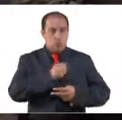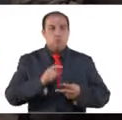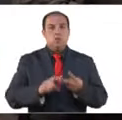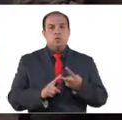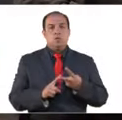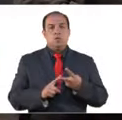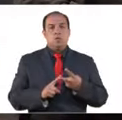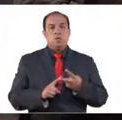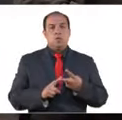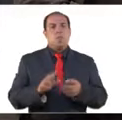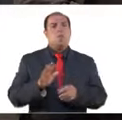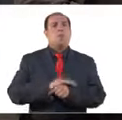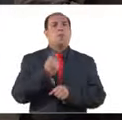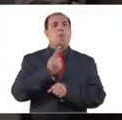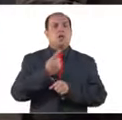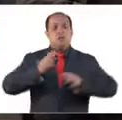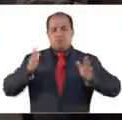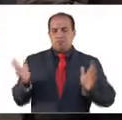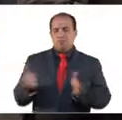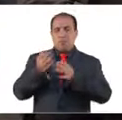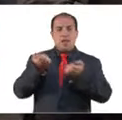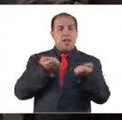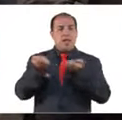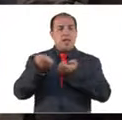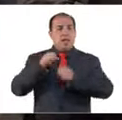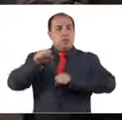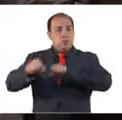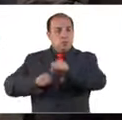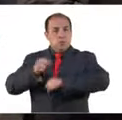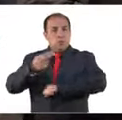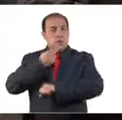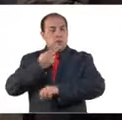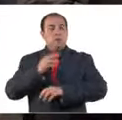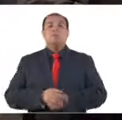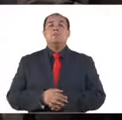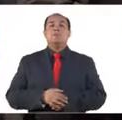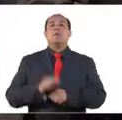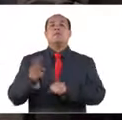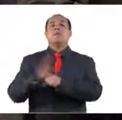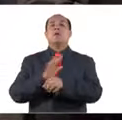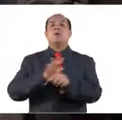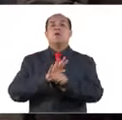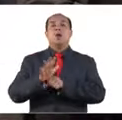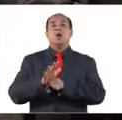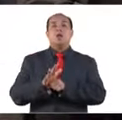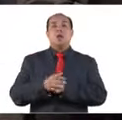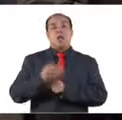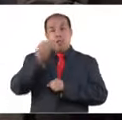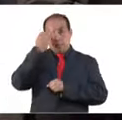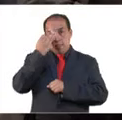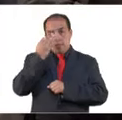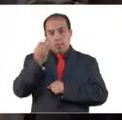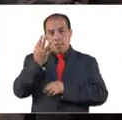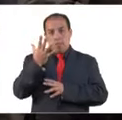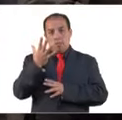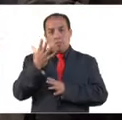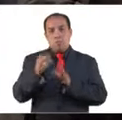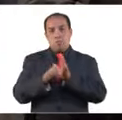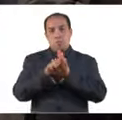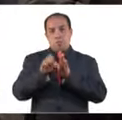se motiva lo que es la actividad física, pero realmente también cuáles han sido los beneficios, por ejemplo, en reducción de lo que es la huella de